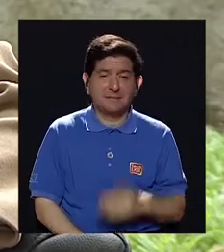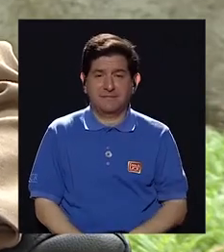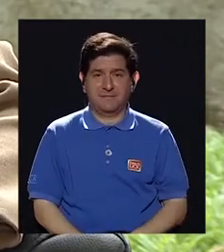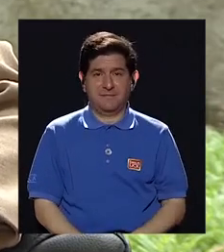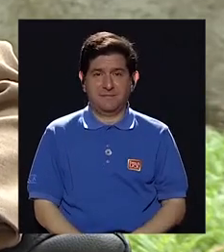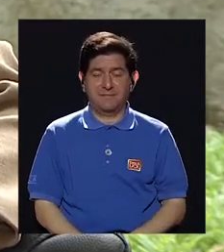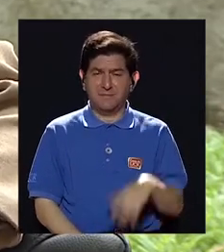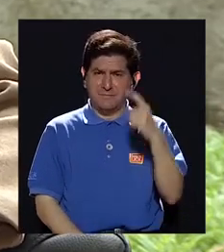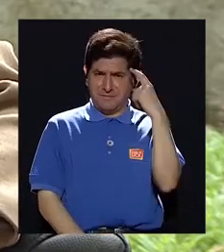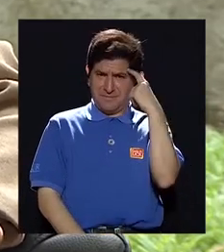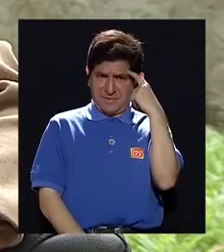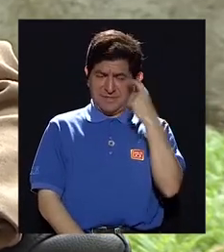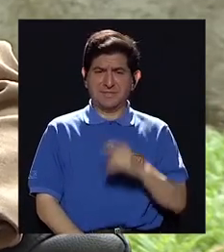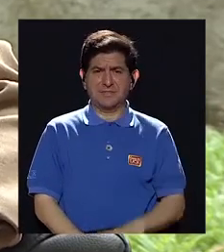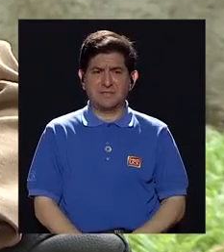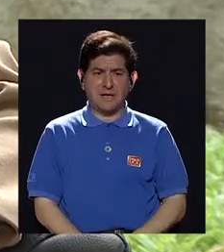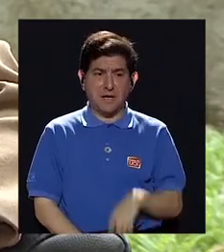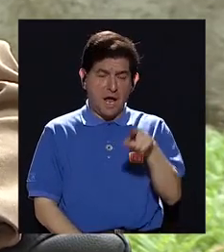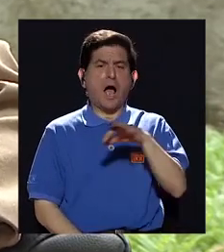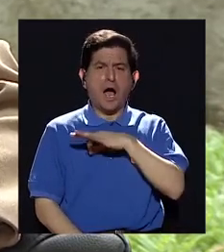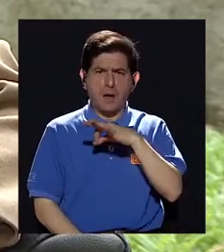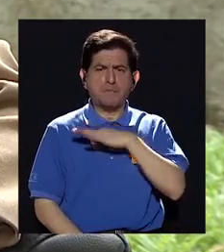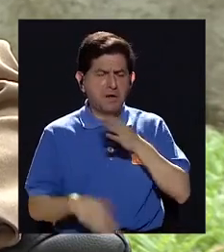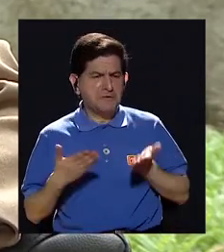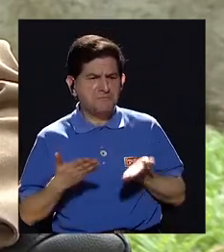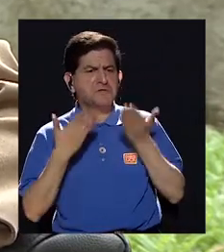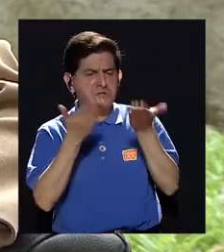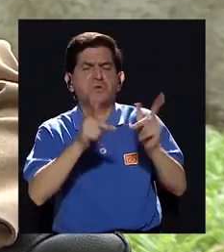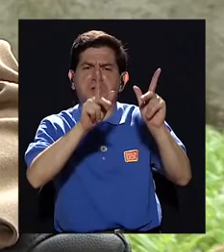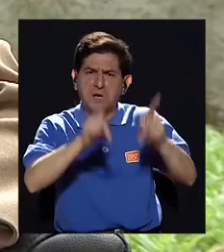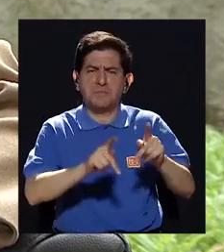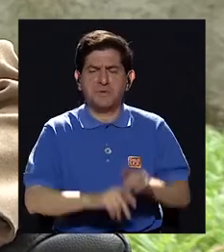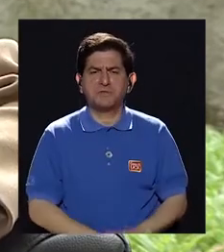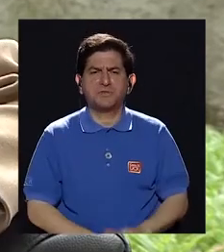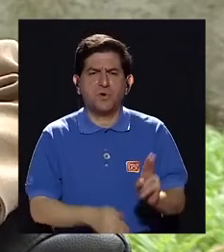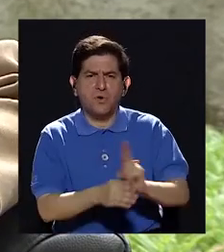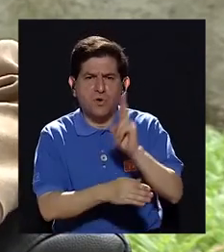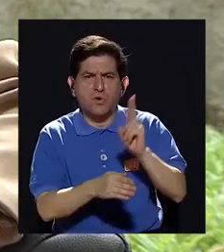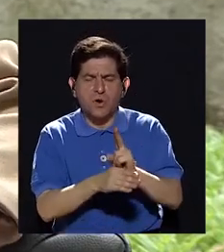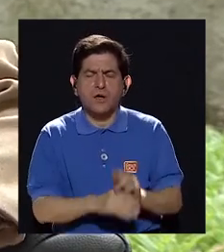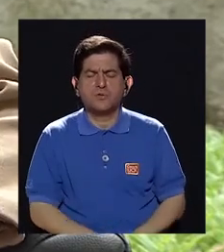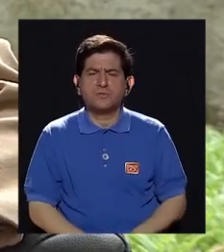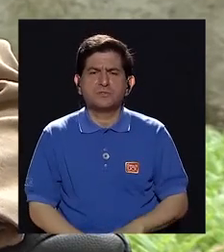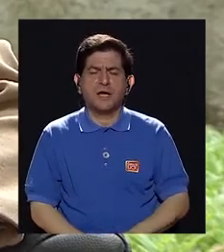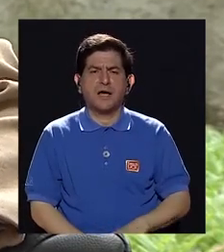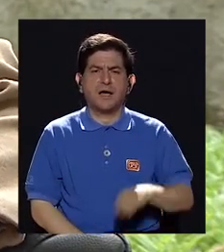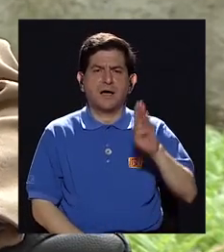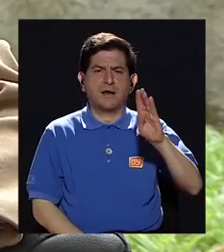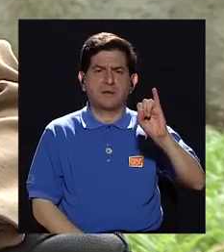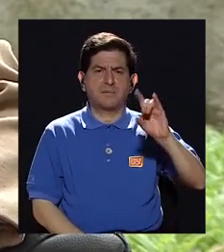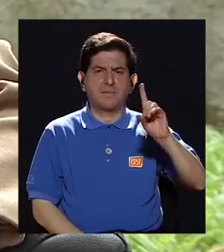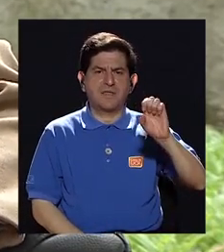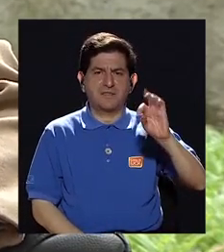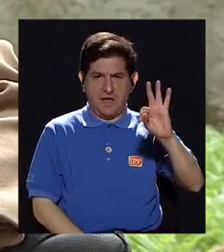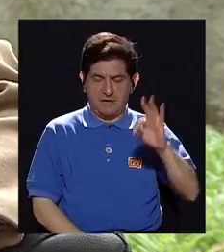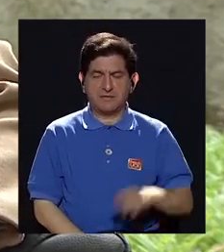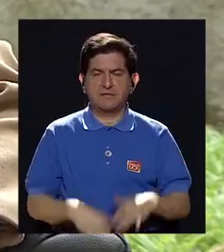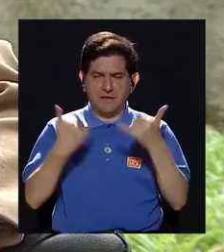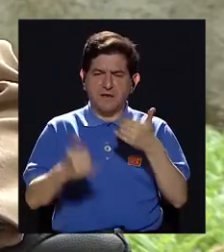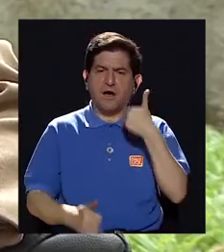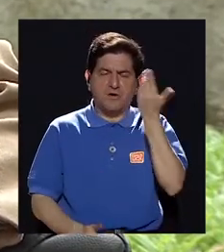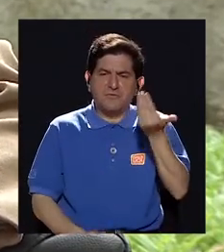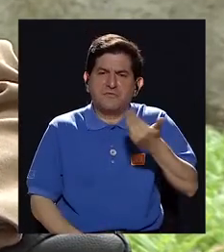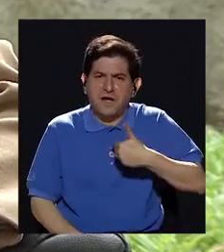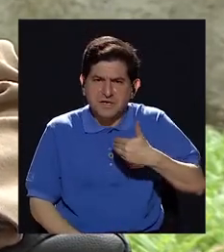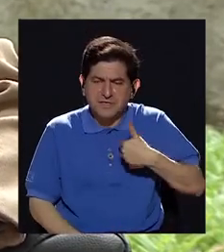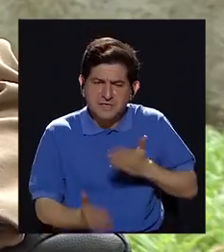ya pensar que es un gran beneficio lo que le estamos haciendo, usando un bidé, que ahora también es fácil